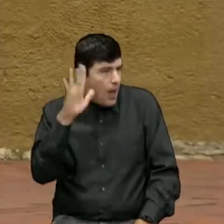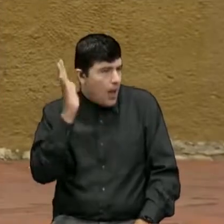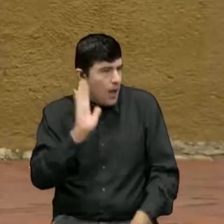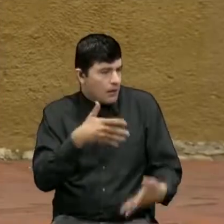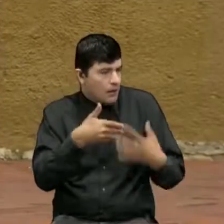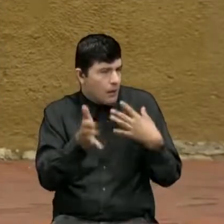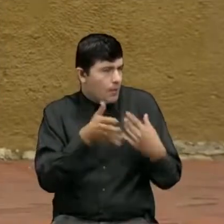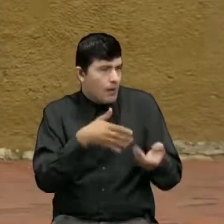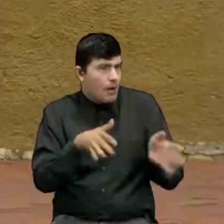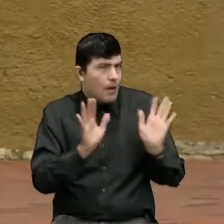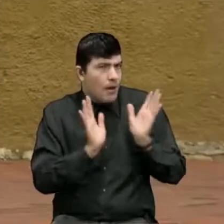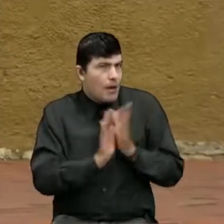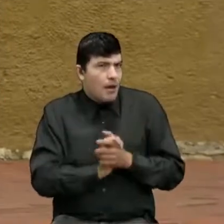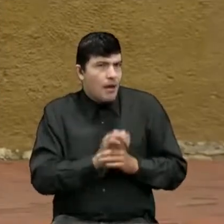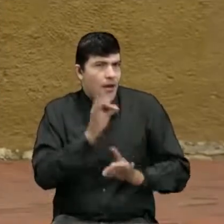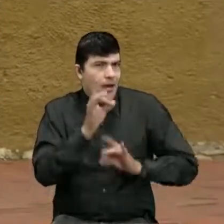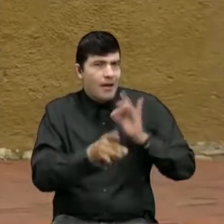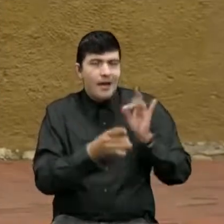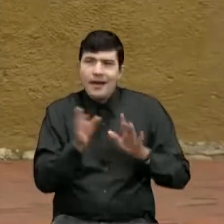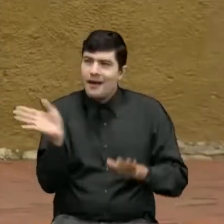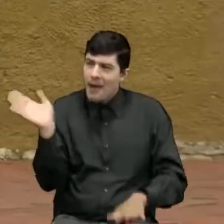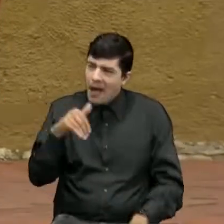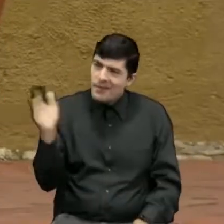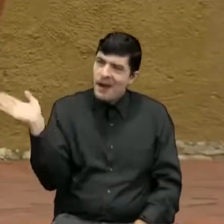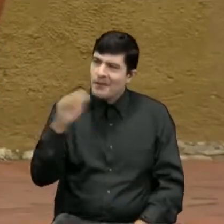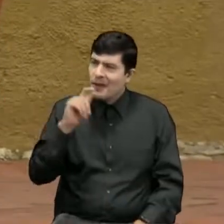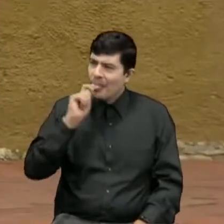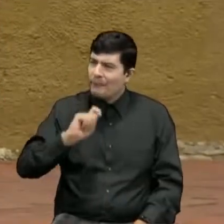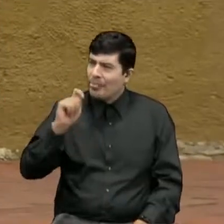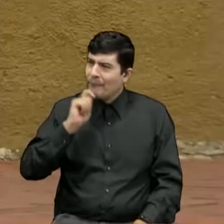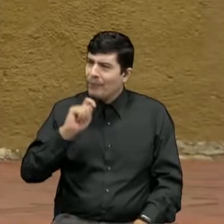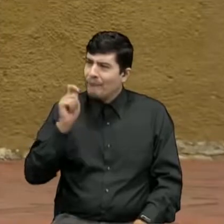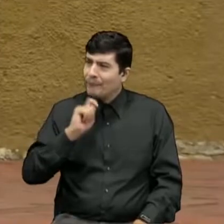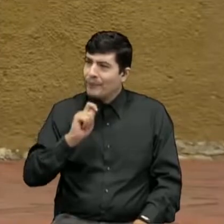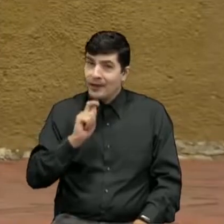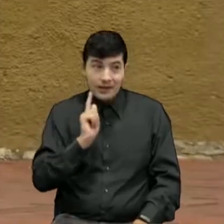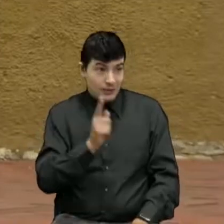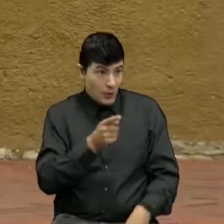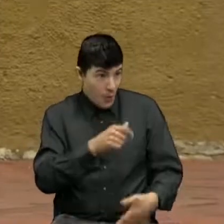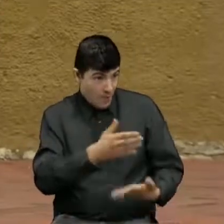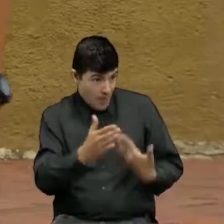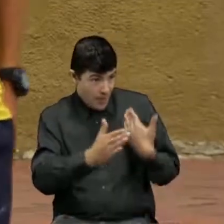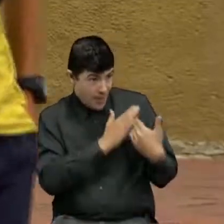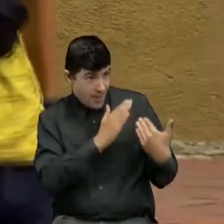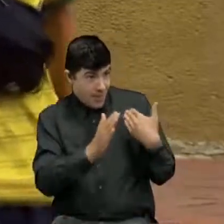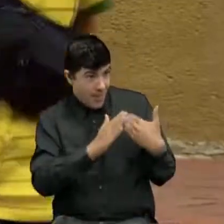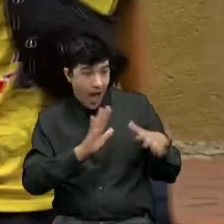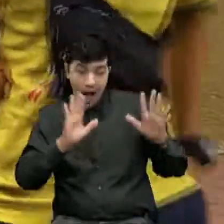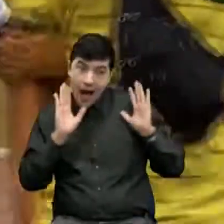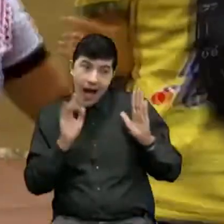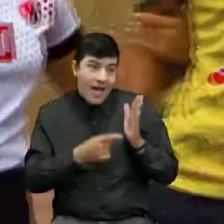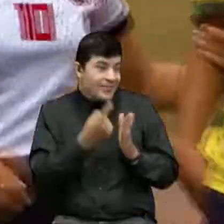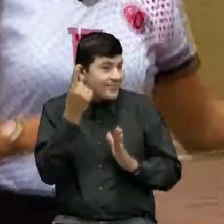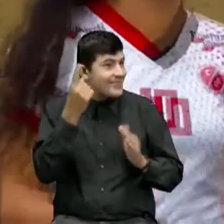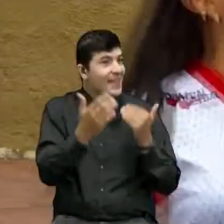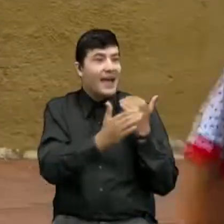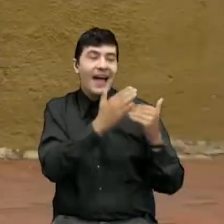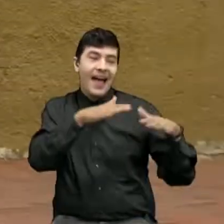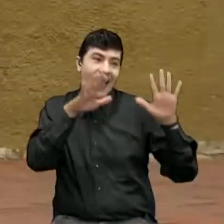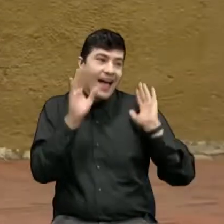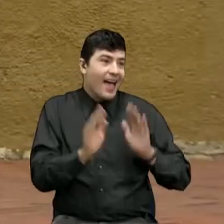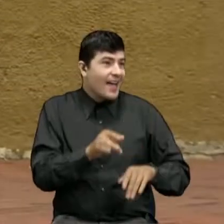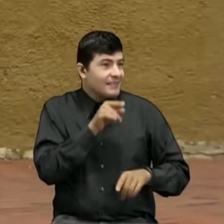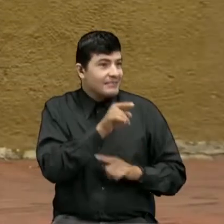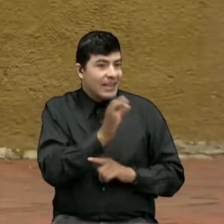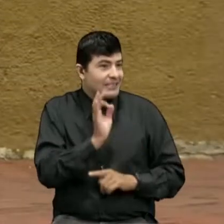importa. Rojinegro. Eso es. Venga, ¿vamos por un maracumango o qué? Ah, ¿vas a gastar? Hágale. No sé. No, hágale, hágale. Camine, vamos y gaste, porque gastando